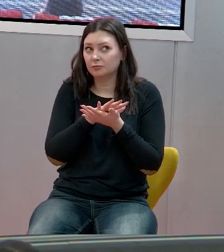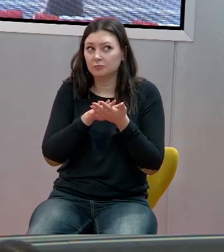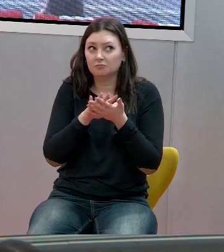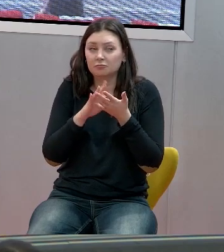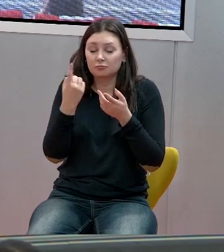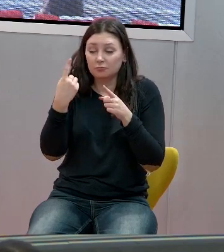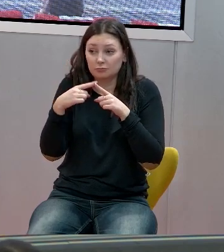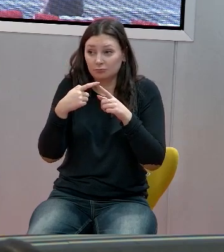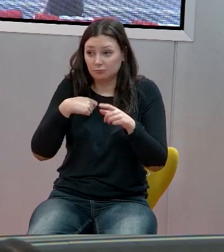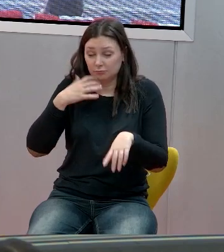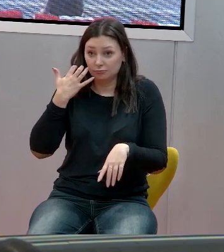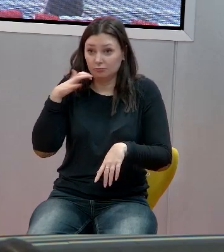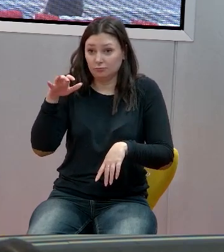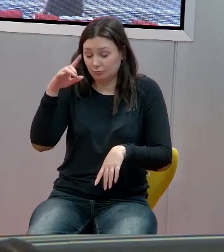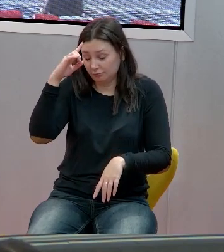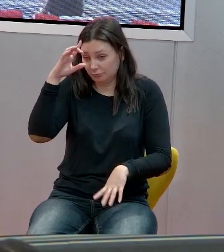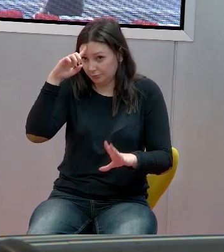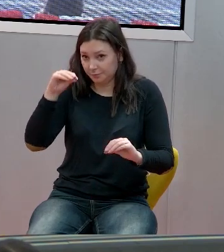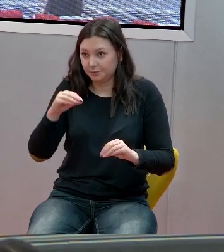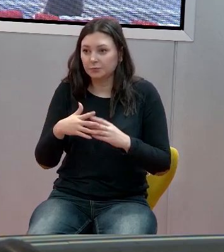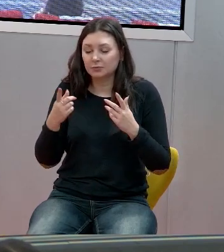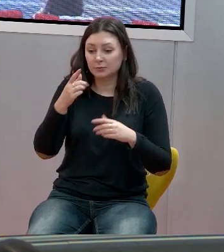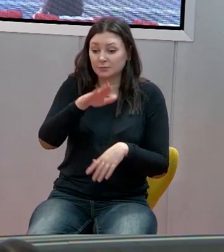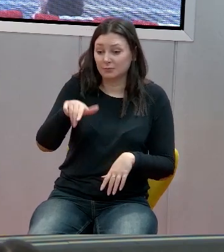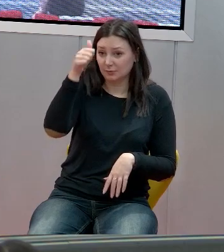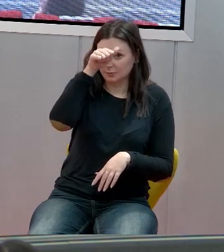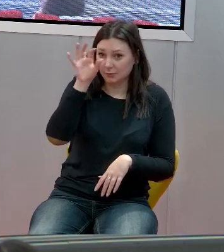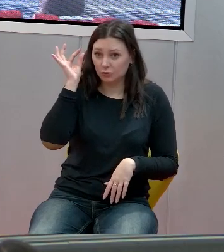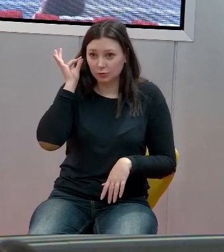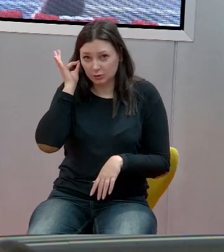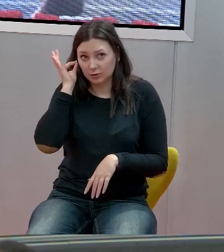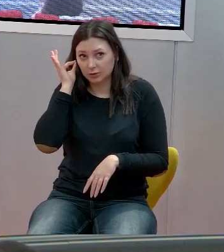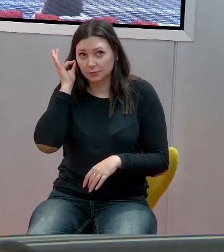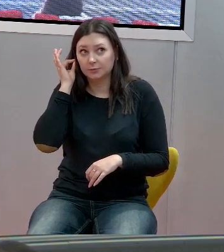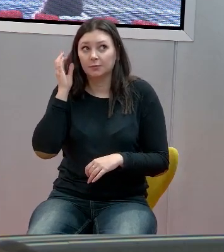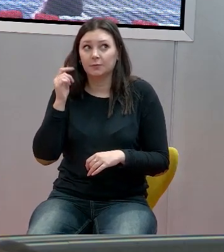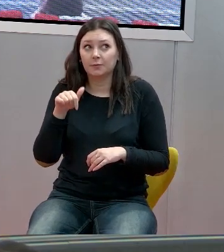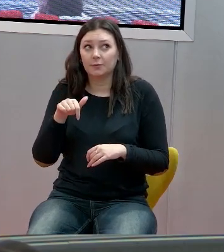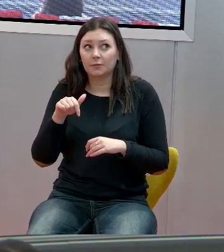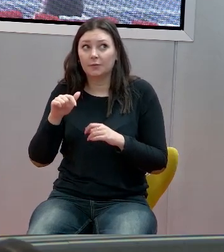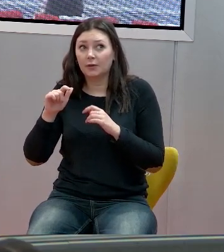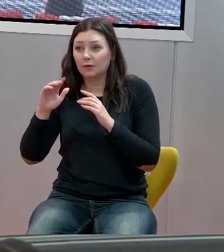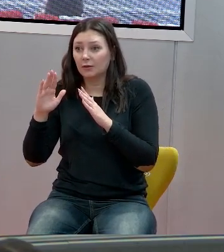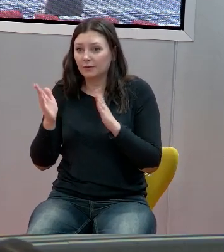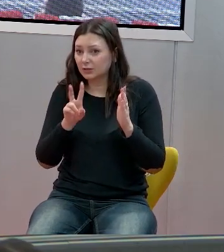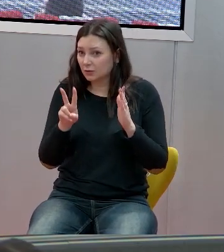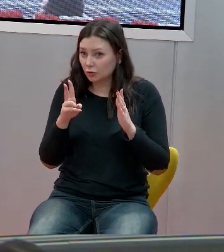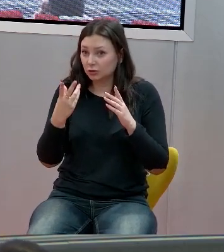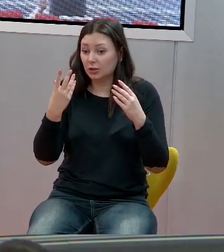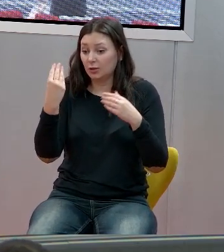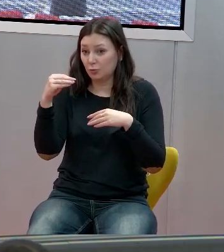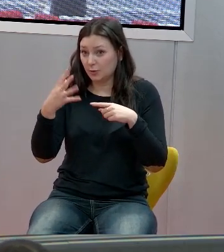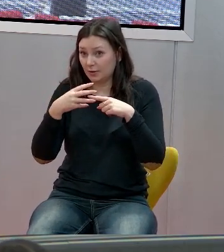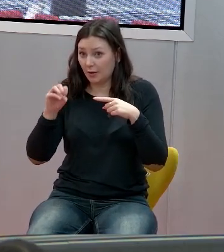inverosímil. Decía, a los niños y niñas a los que en la fase Tanner 2 de pubertad se les